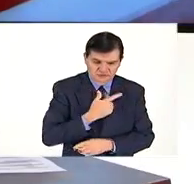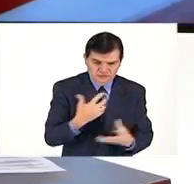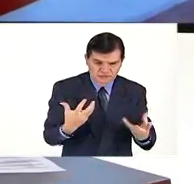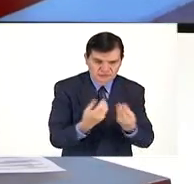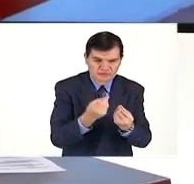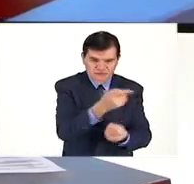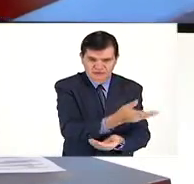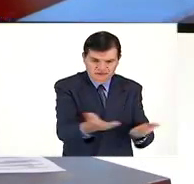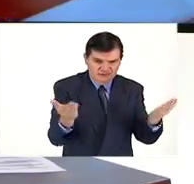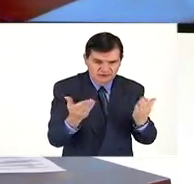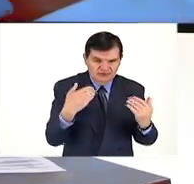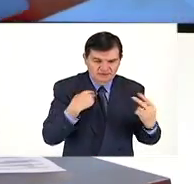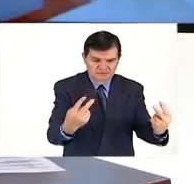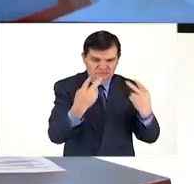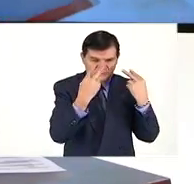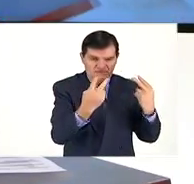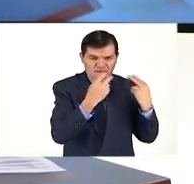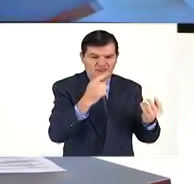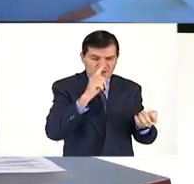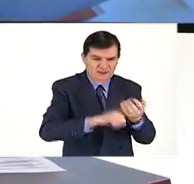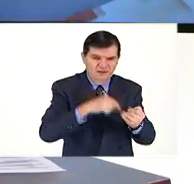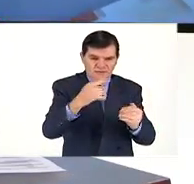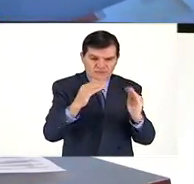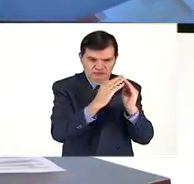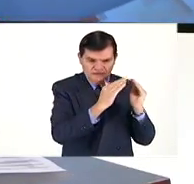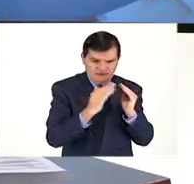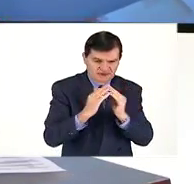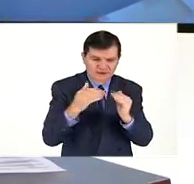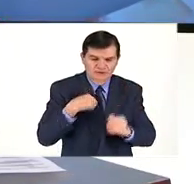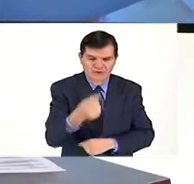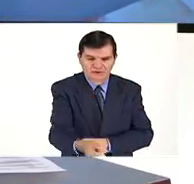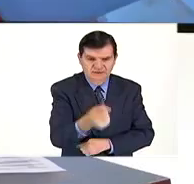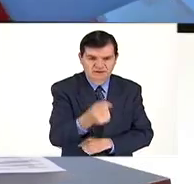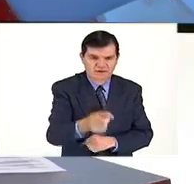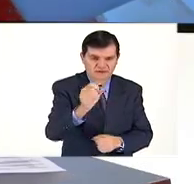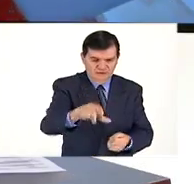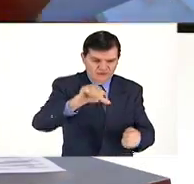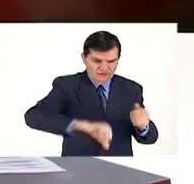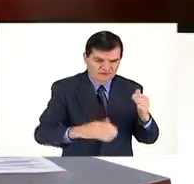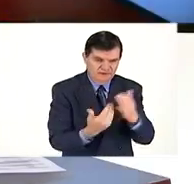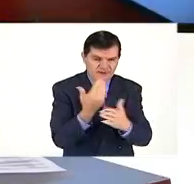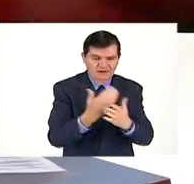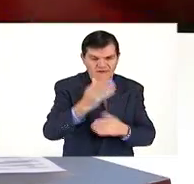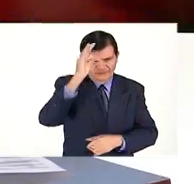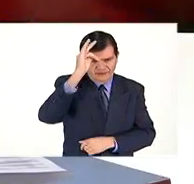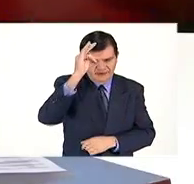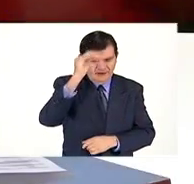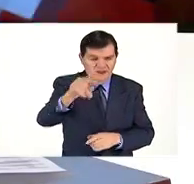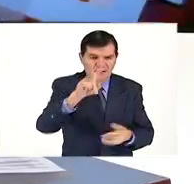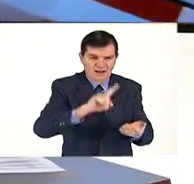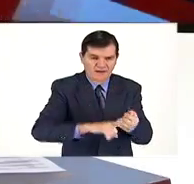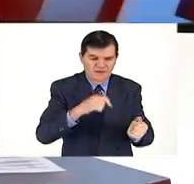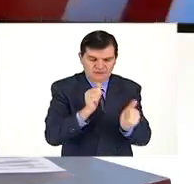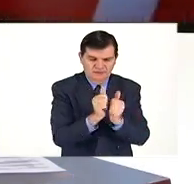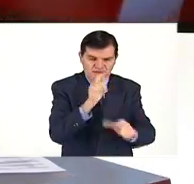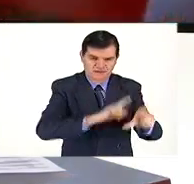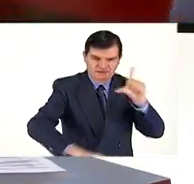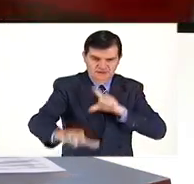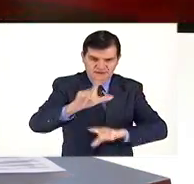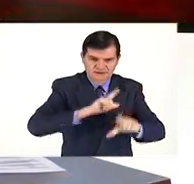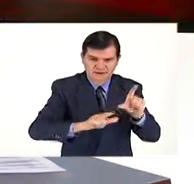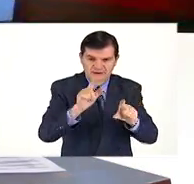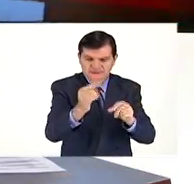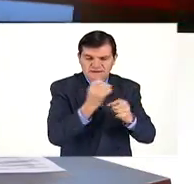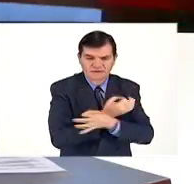con todos ustedes quienes nos ven desde sus hogares. Permítanme saludar con mucho gusto en esta ocasión a Fidel Montemayor, quien se encuentra en la lengua de